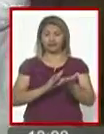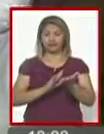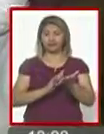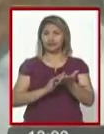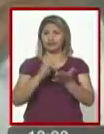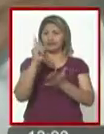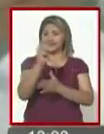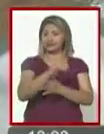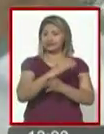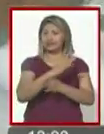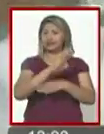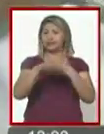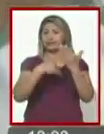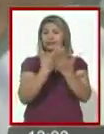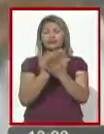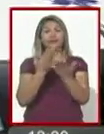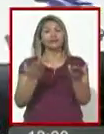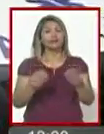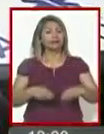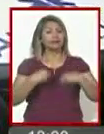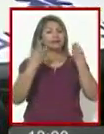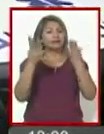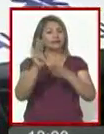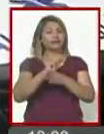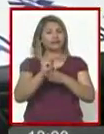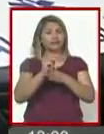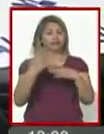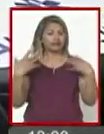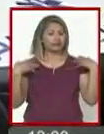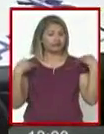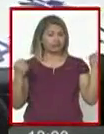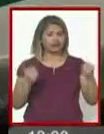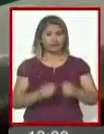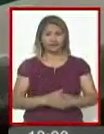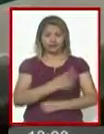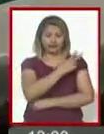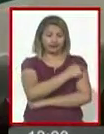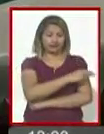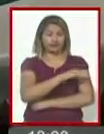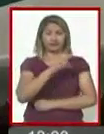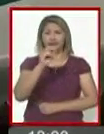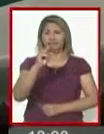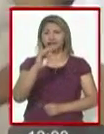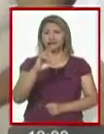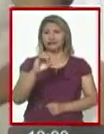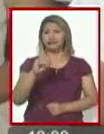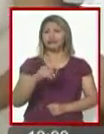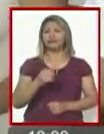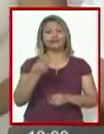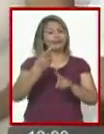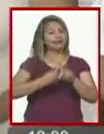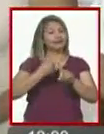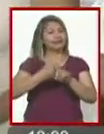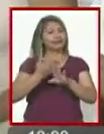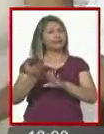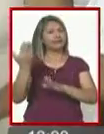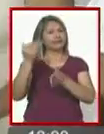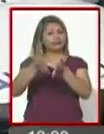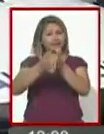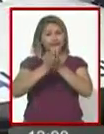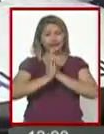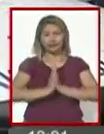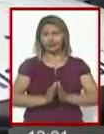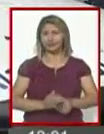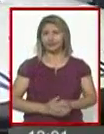Medicamentos y una ambulancia con todos los equipos es lo que entregó el Ministerio de Salud al Hospital Oncológico, luego del pedido por meses de parte de padres de familia.